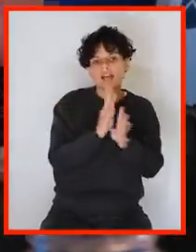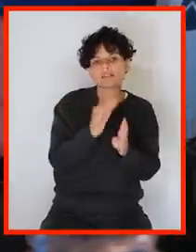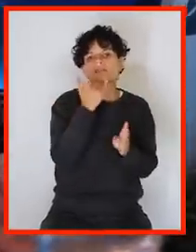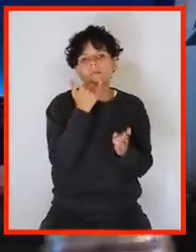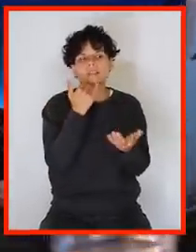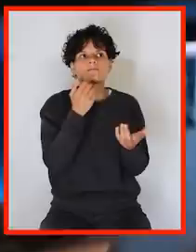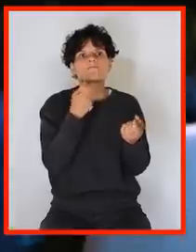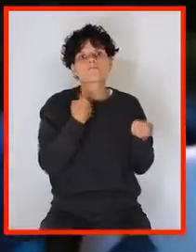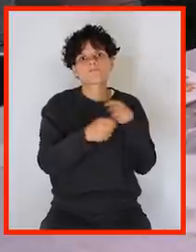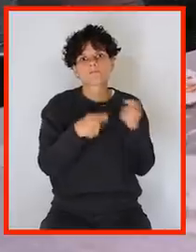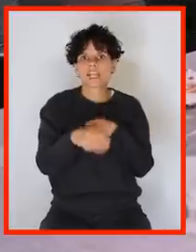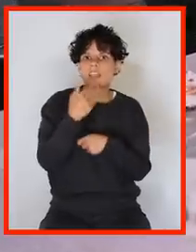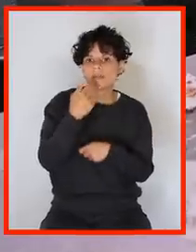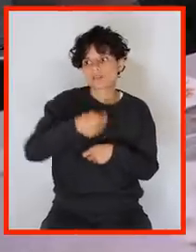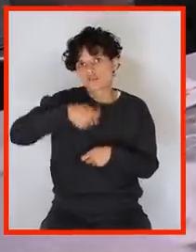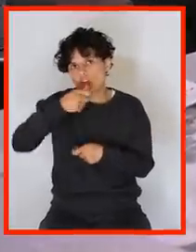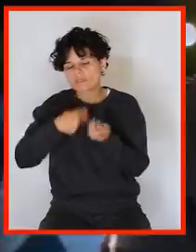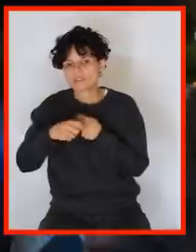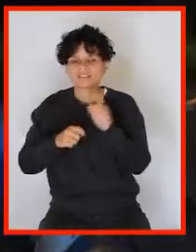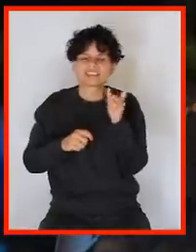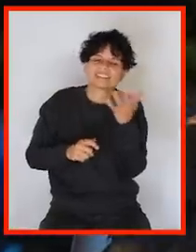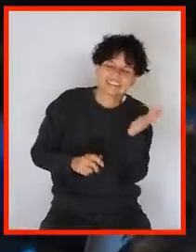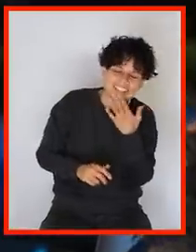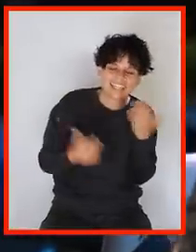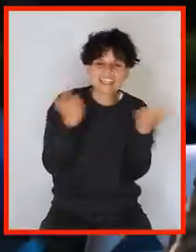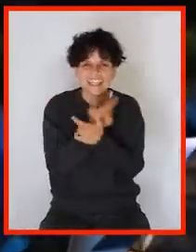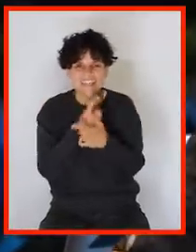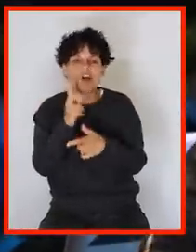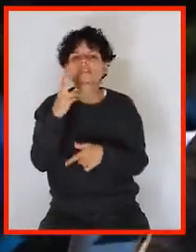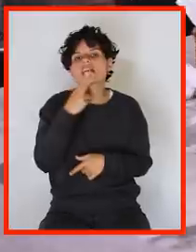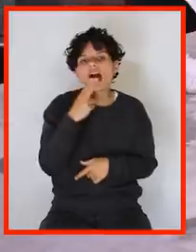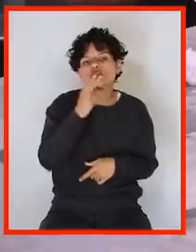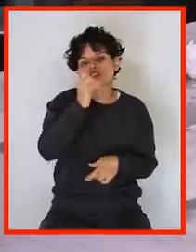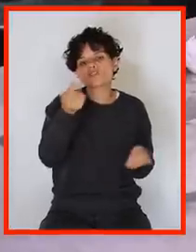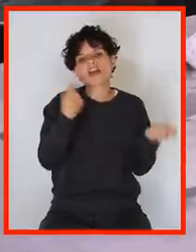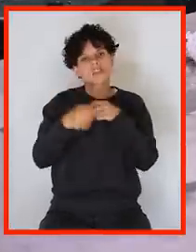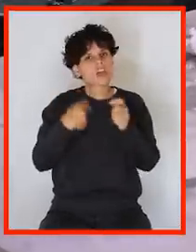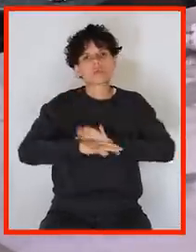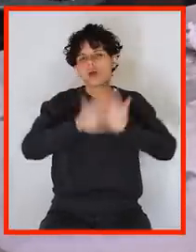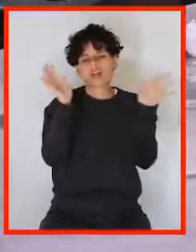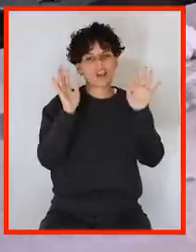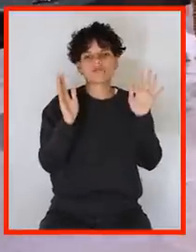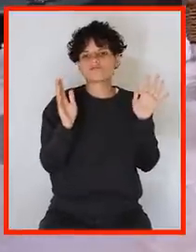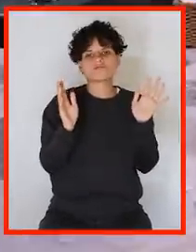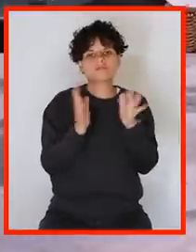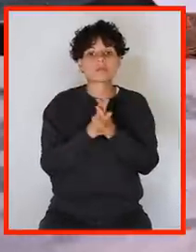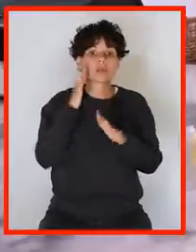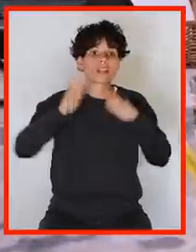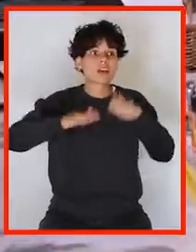vendiendo droga. No, yo vendí cigarros, ¿cachai? Lo que estuviera como ahí